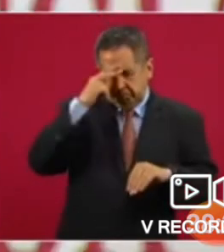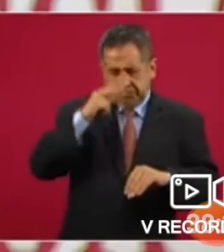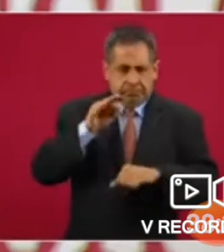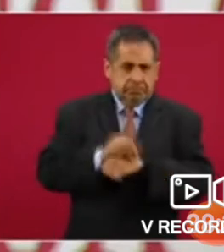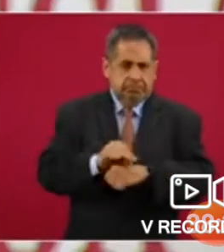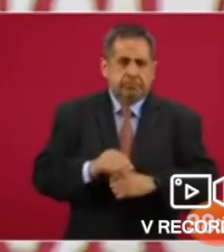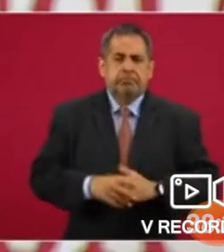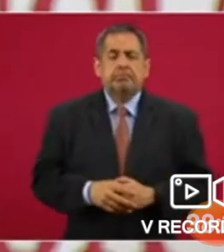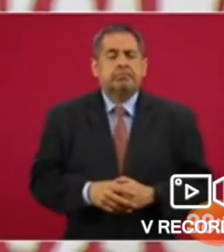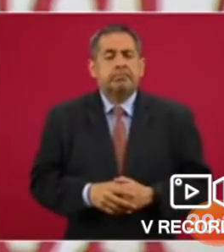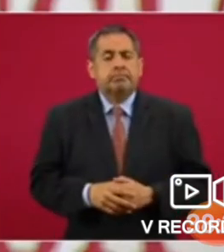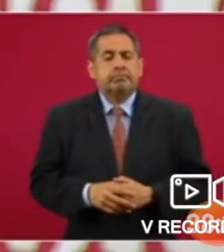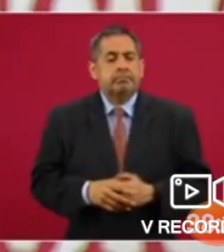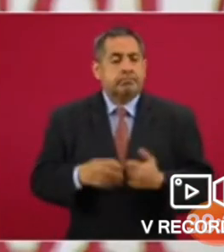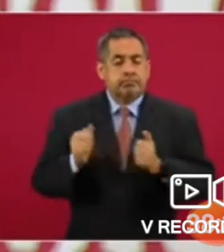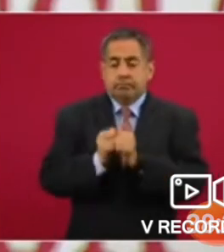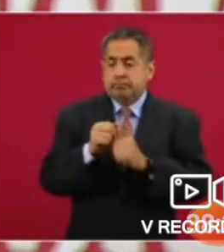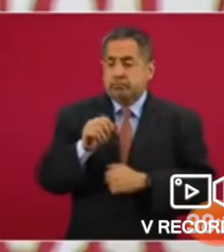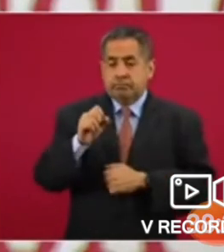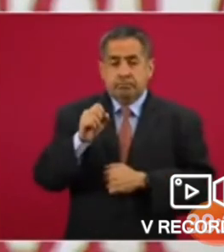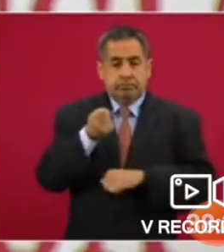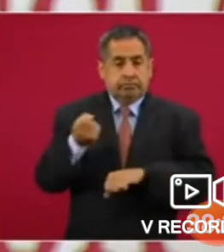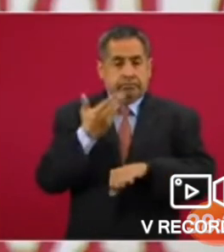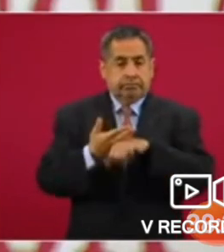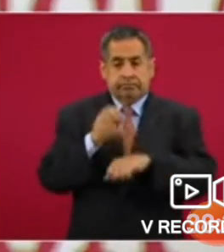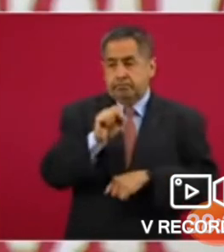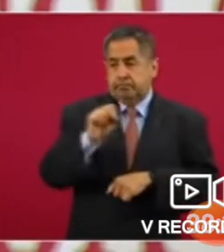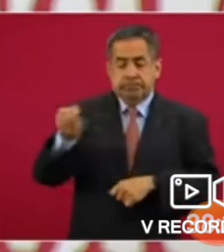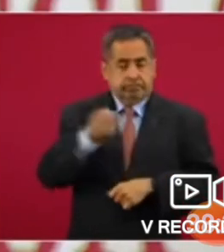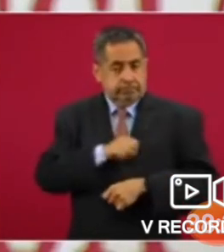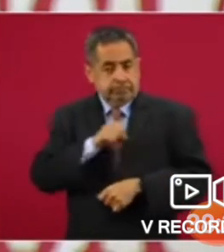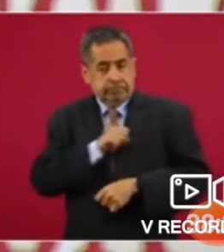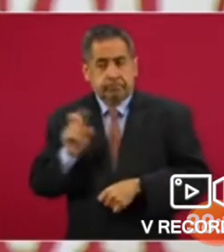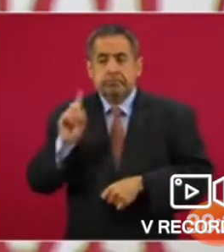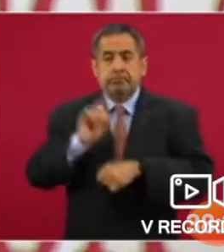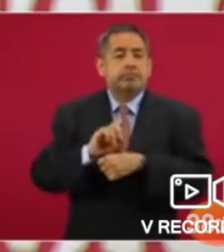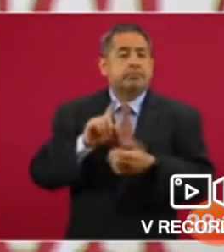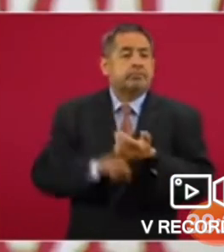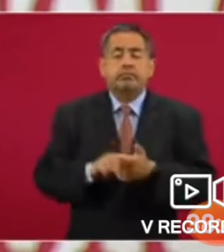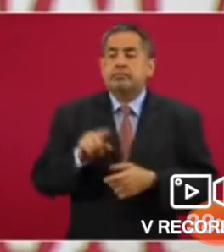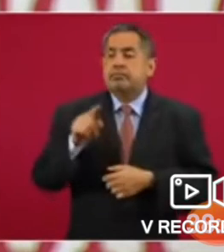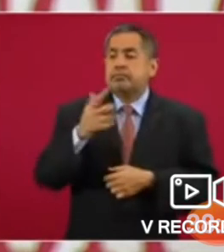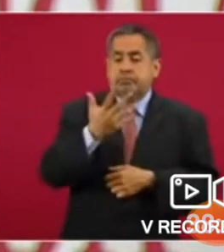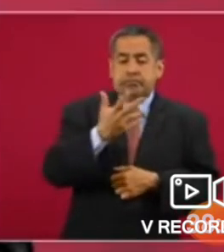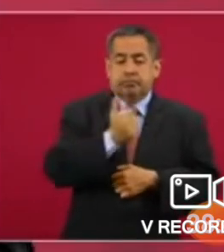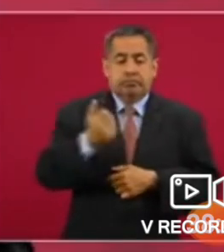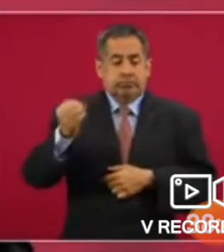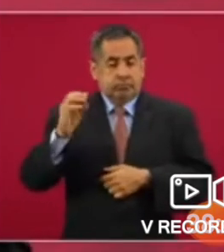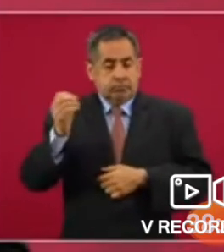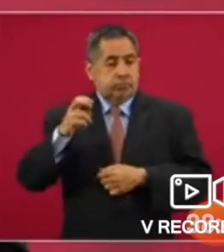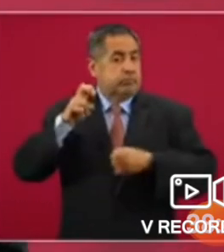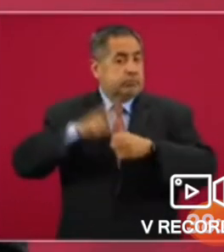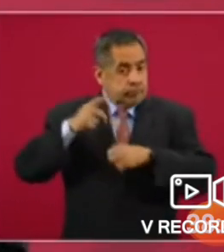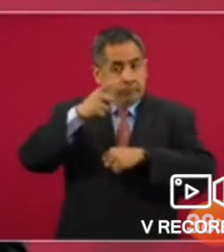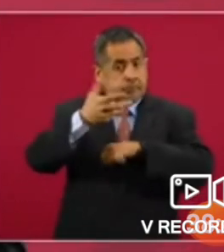Informarles que se organizó junto con la Secretaría de Salud del 5 al 9 de octubre en los Estados Unidos en